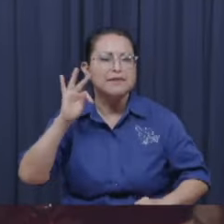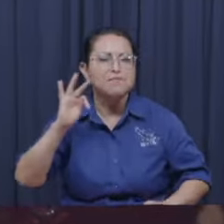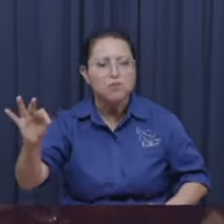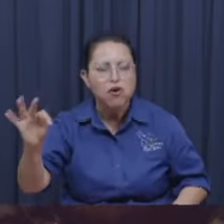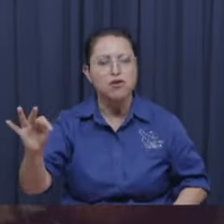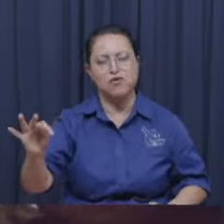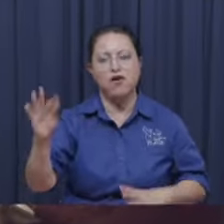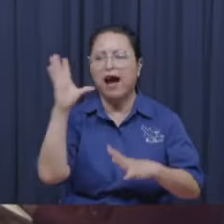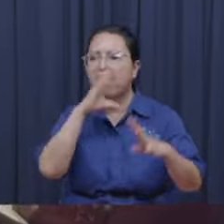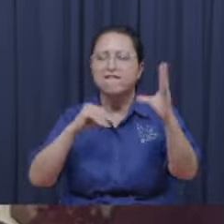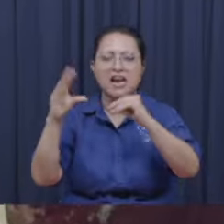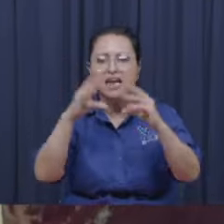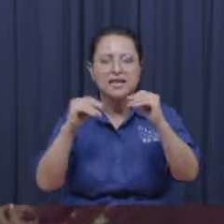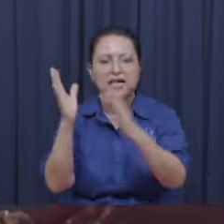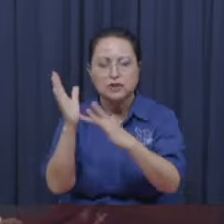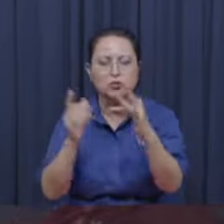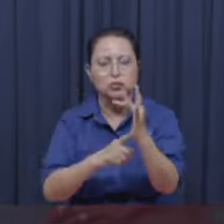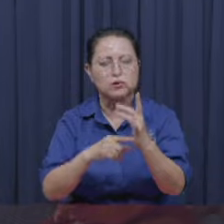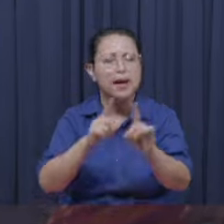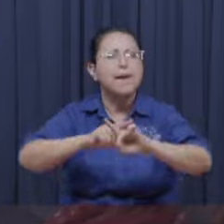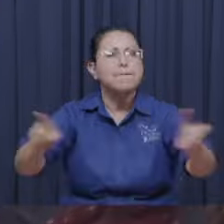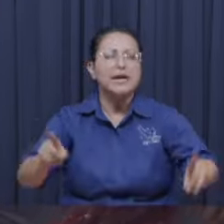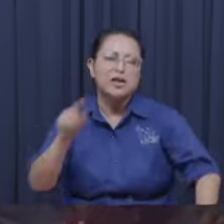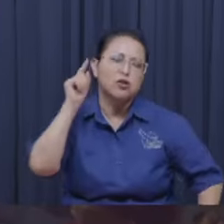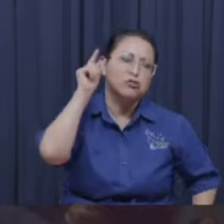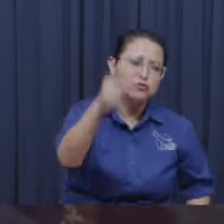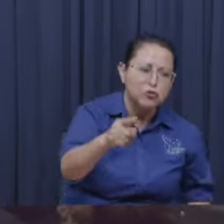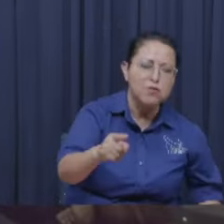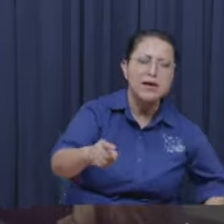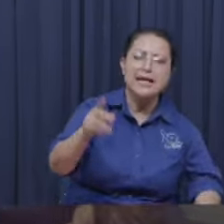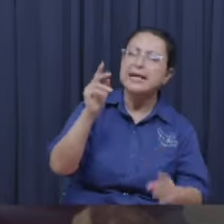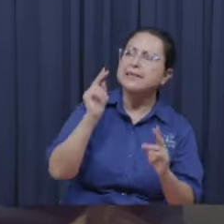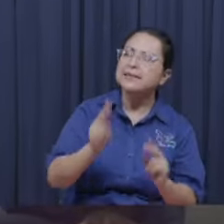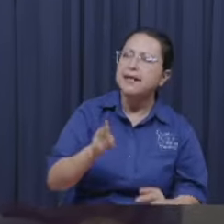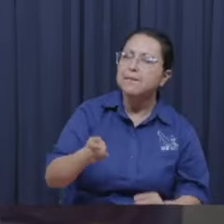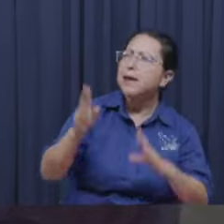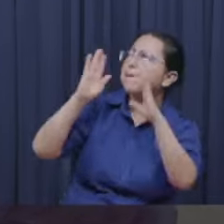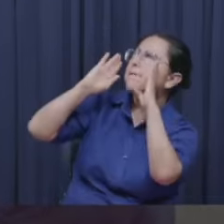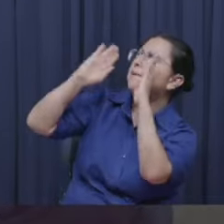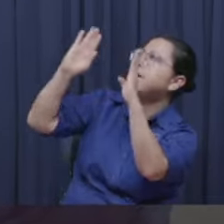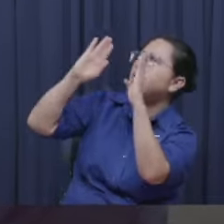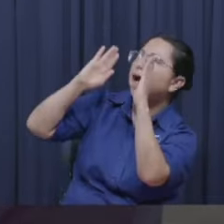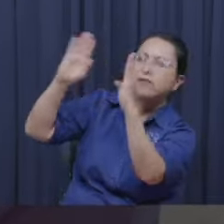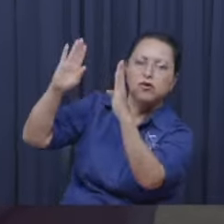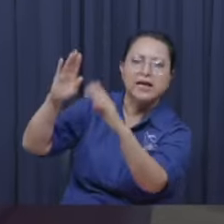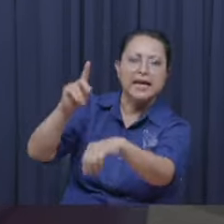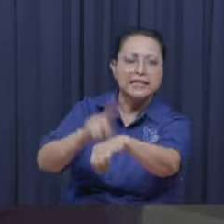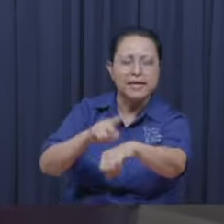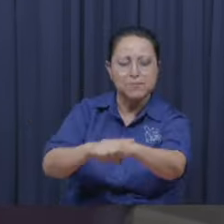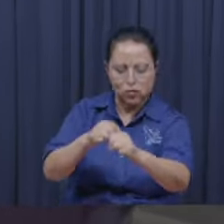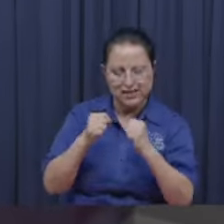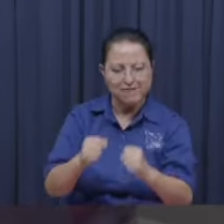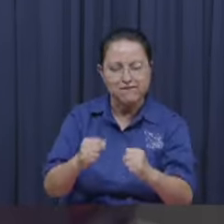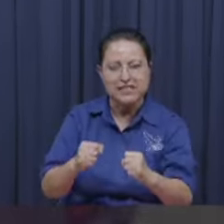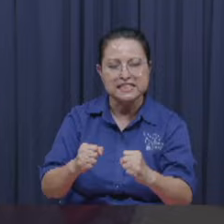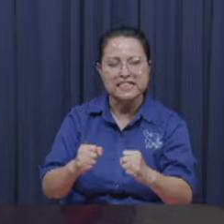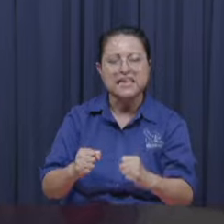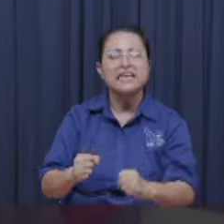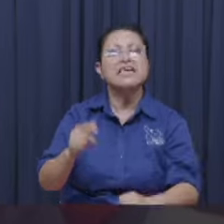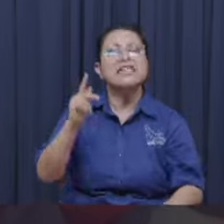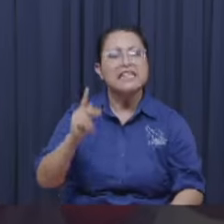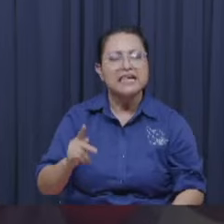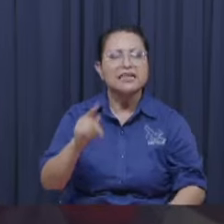Pero no pierdas de vista que el tiempo final se aproxima, y no pierdas de vista que hay un becerro